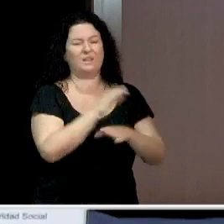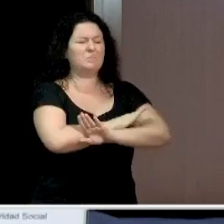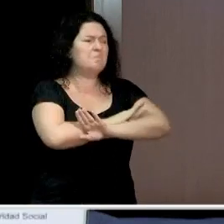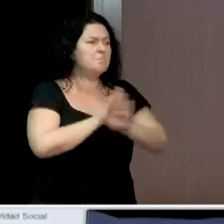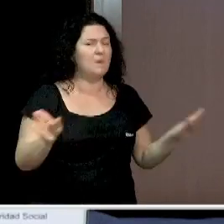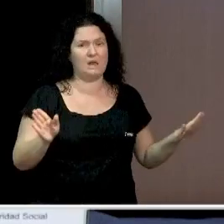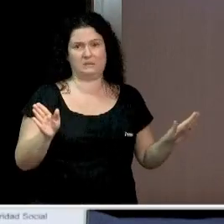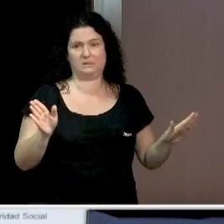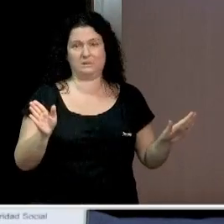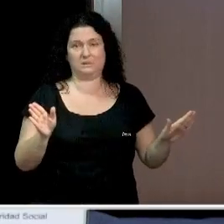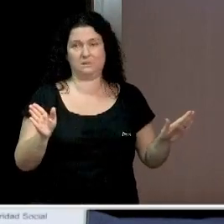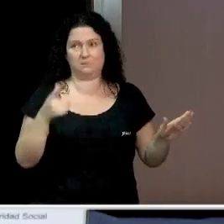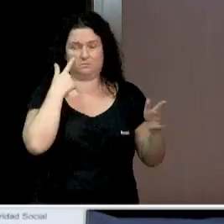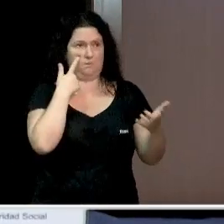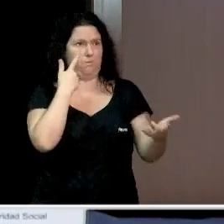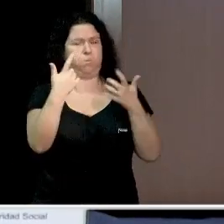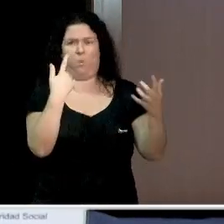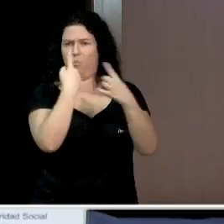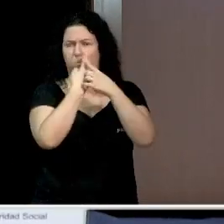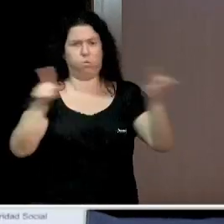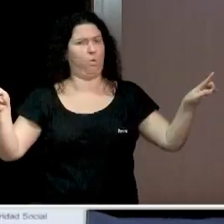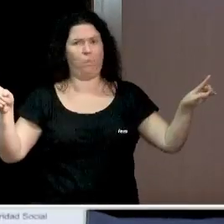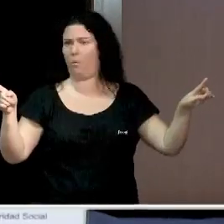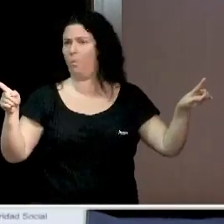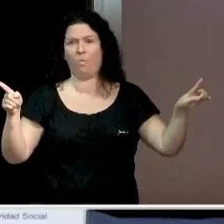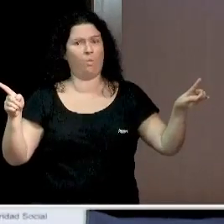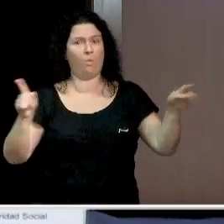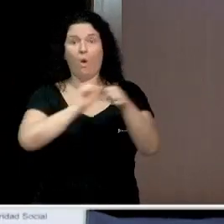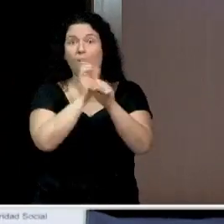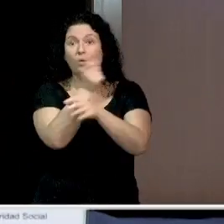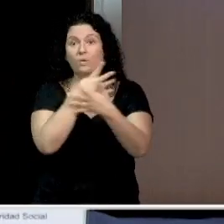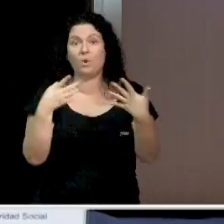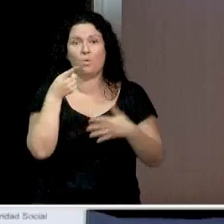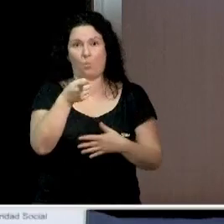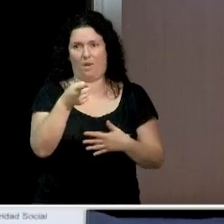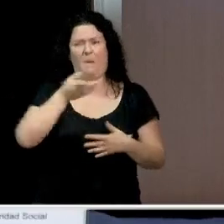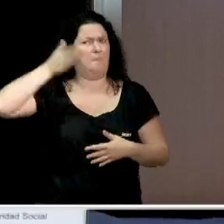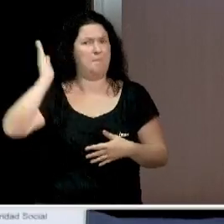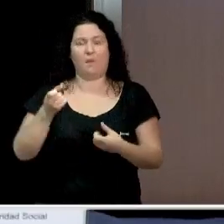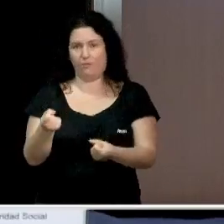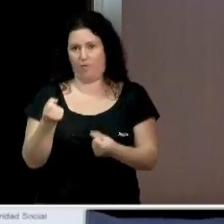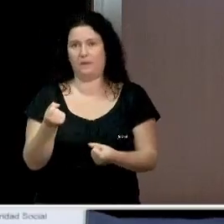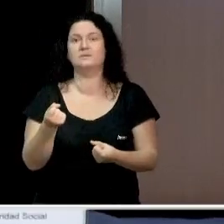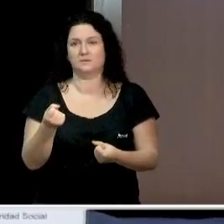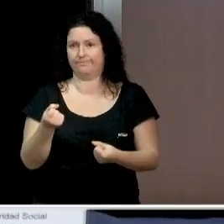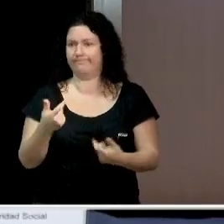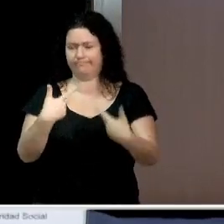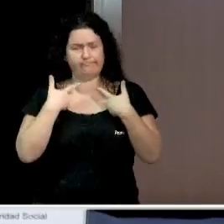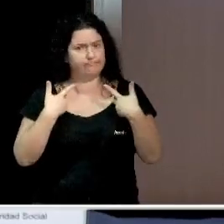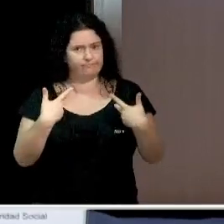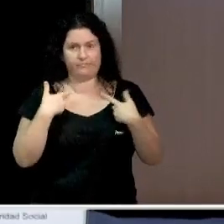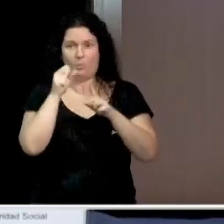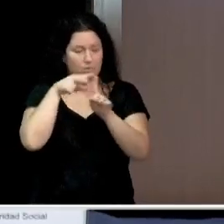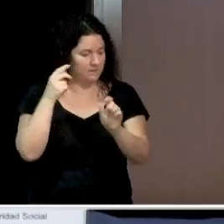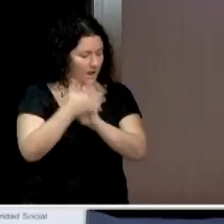1,6%. Claro, estamos viendo que el impacto, la bofetada COVID para las personas con discapacidad ha sido importante desde el punto de